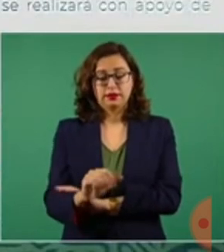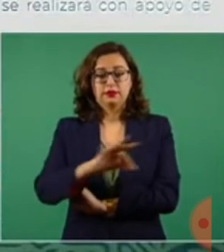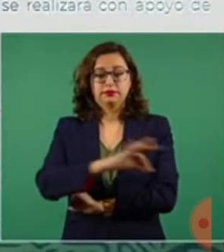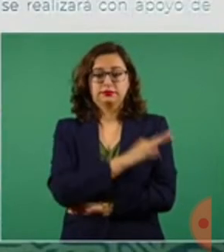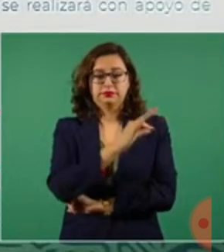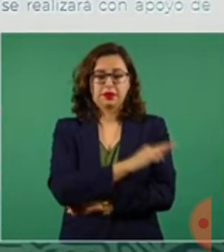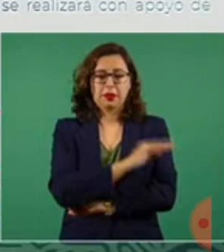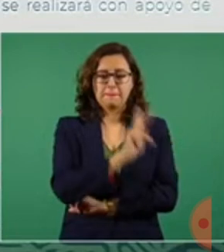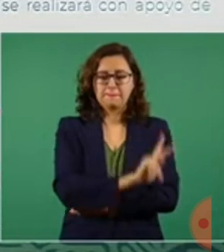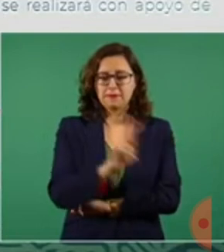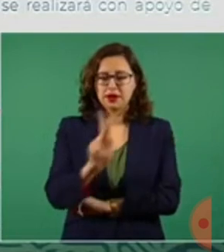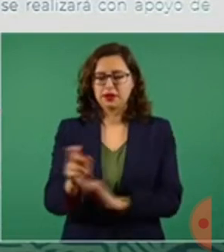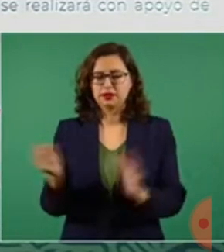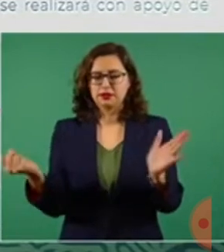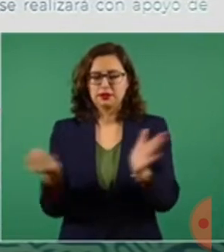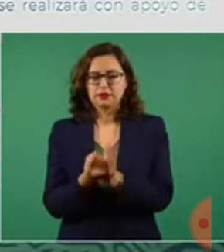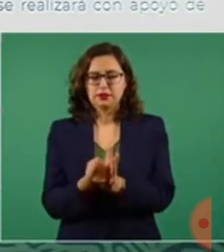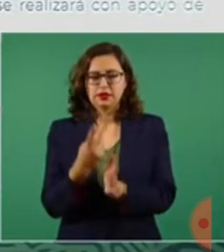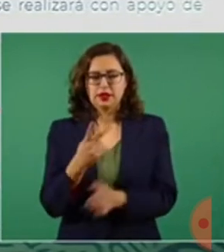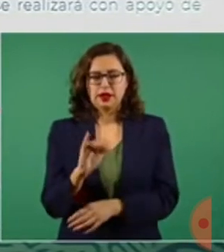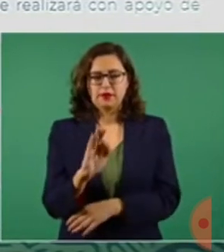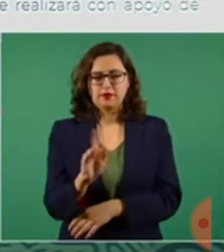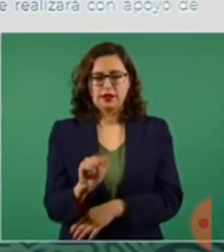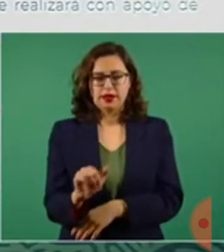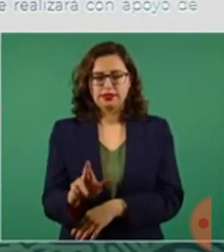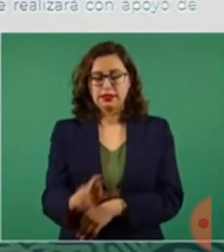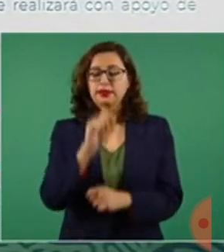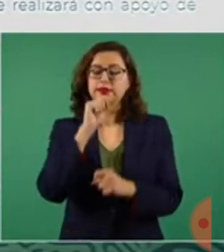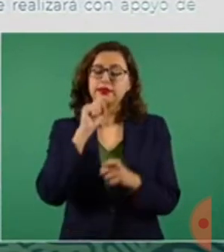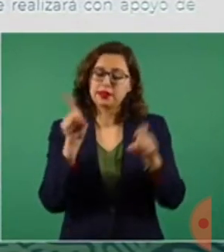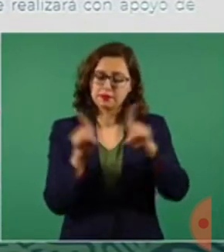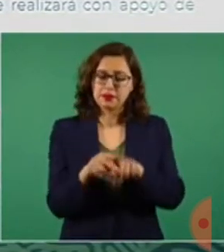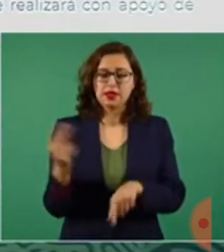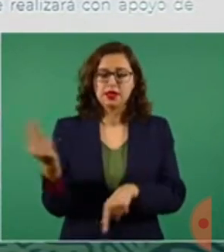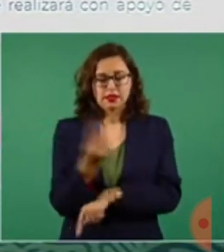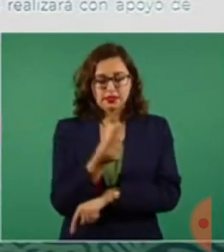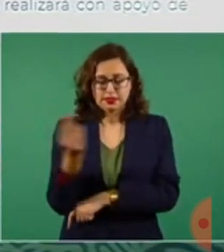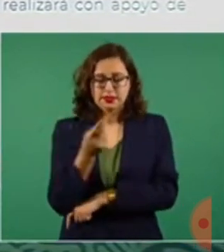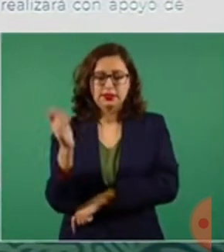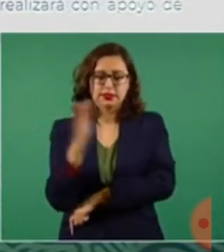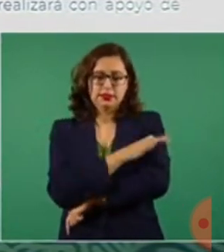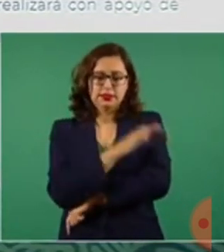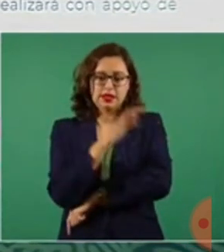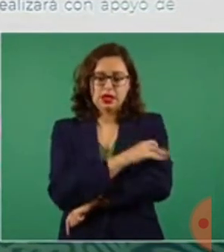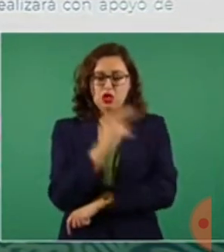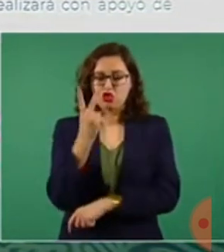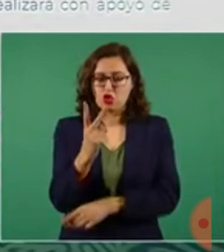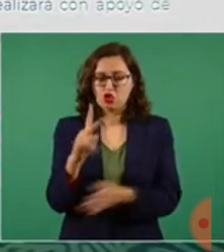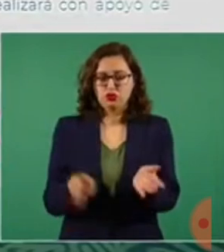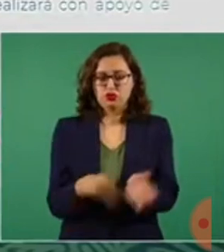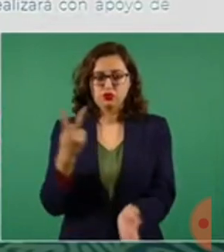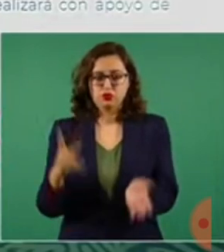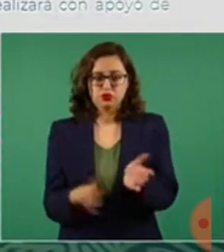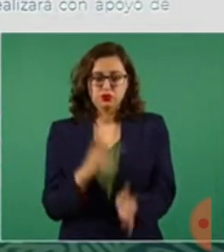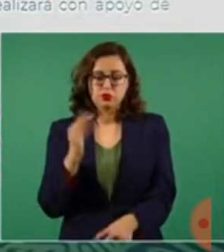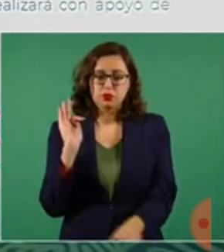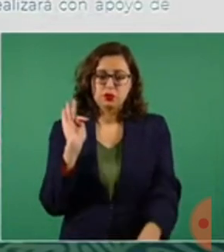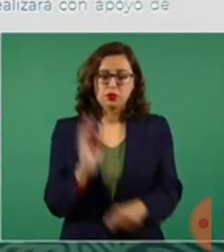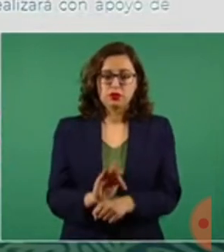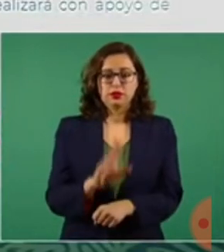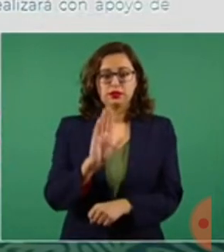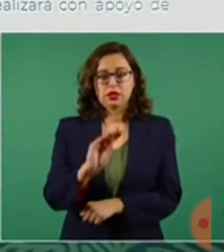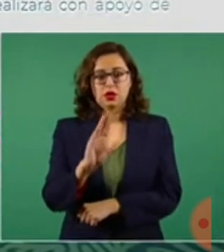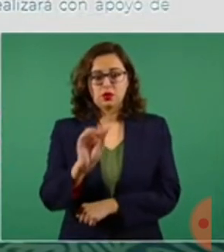la de Pfizer, se requieren 2 dosis. Los estudios demostraron un 93% de efectividad. También